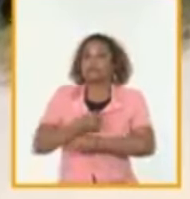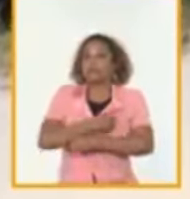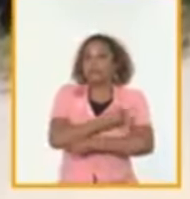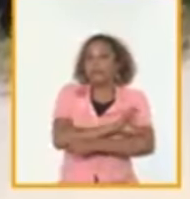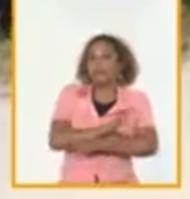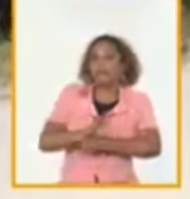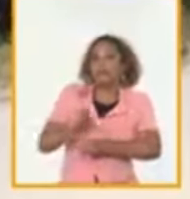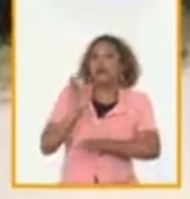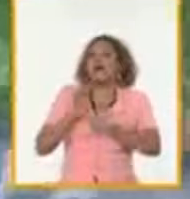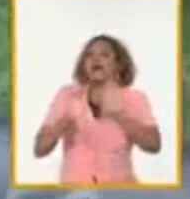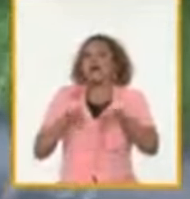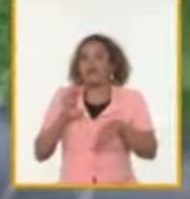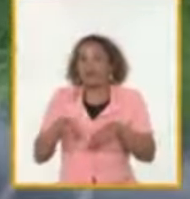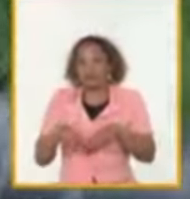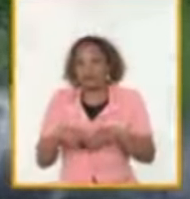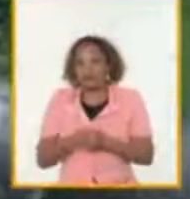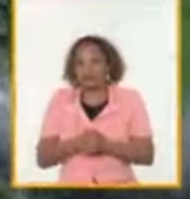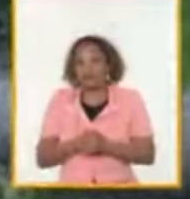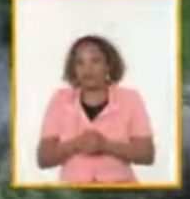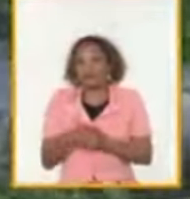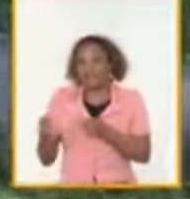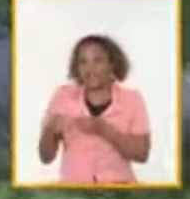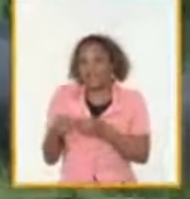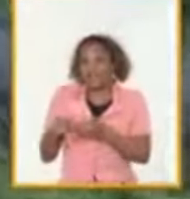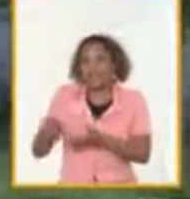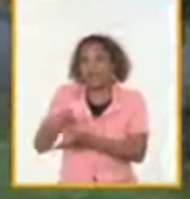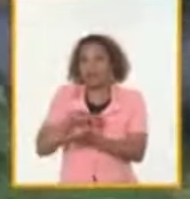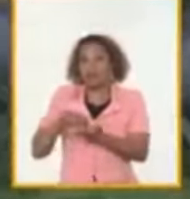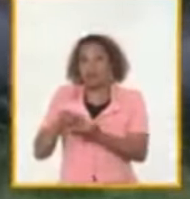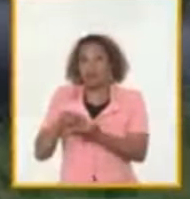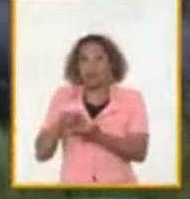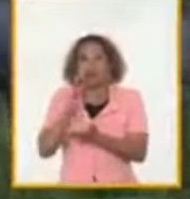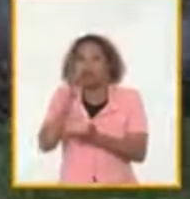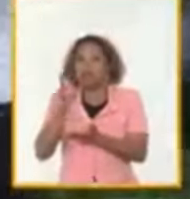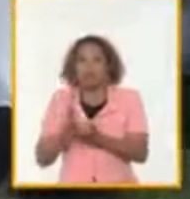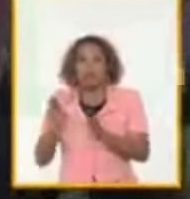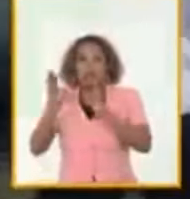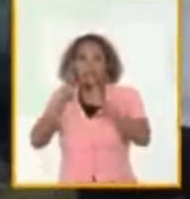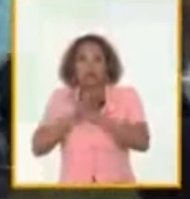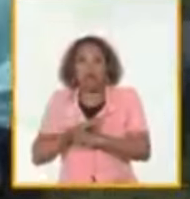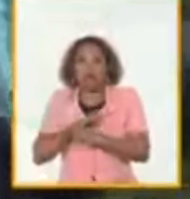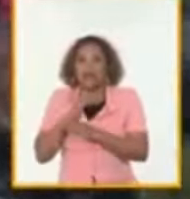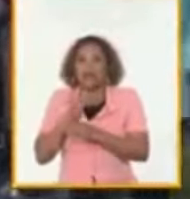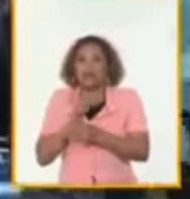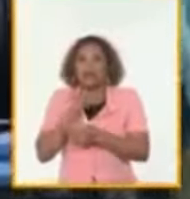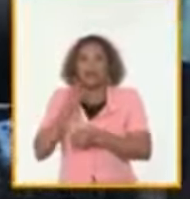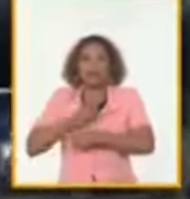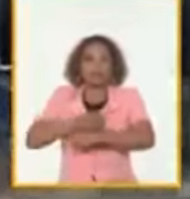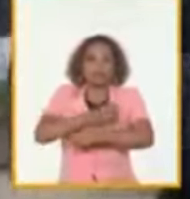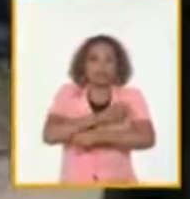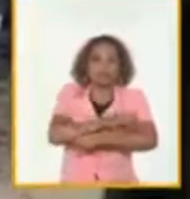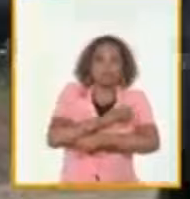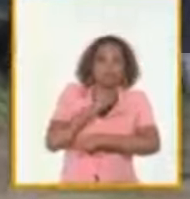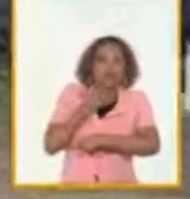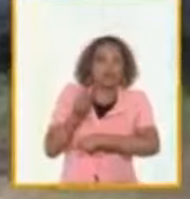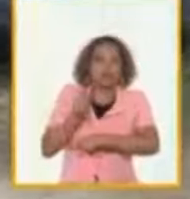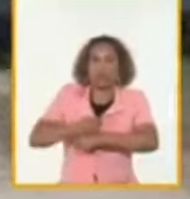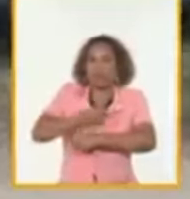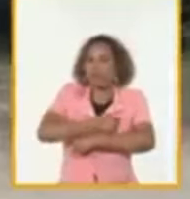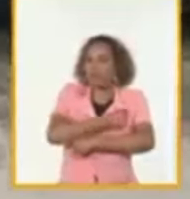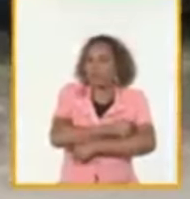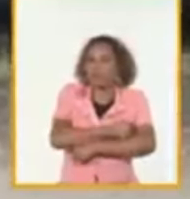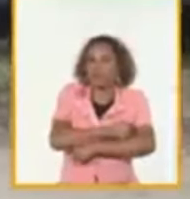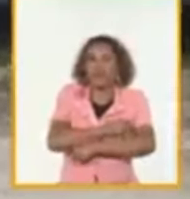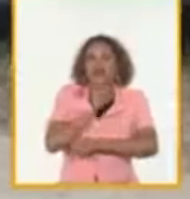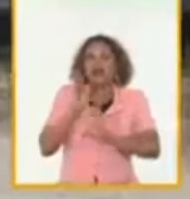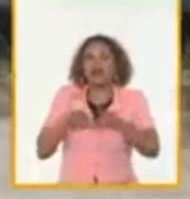pipa cuando se puede así mismo porque cerca del lugar realmente no hay ni un cargadero de pipa que permita mover el agua hacia esos lugares muchas veces hay que